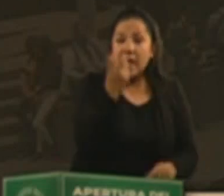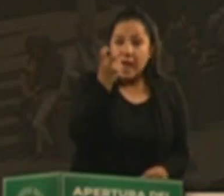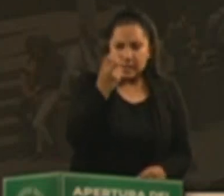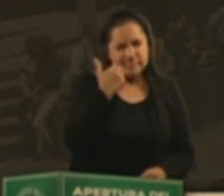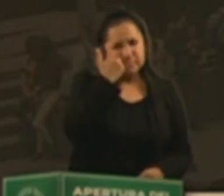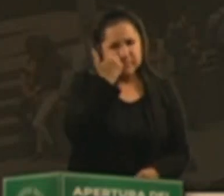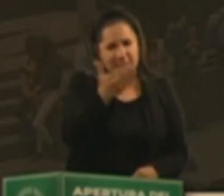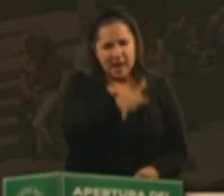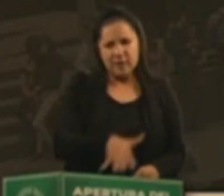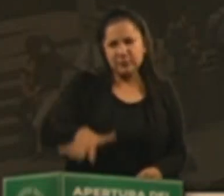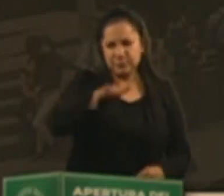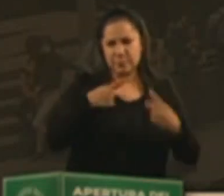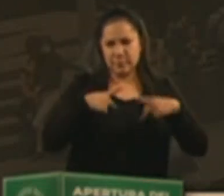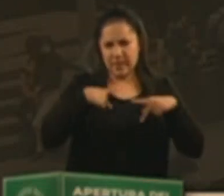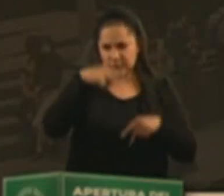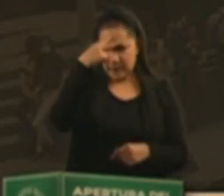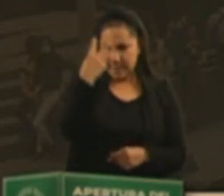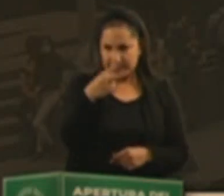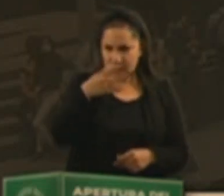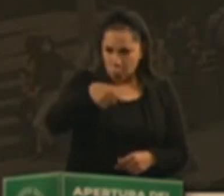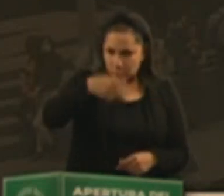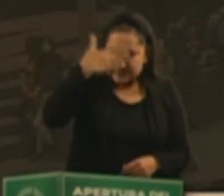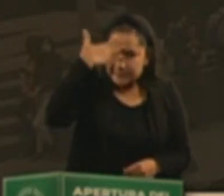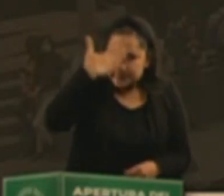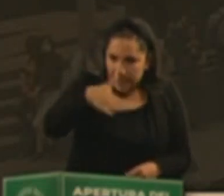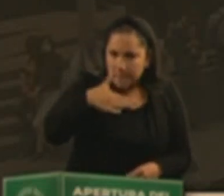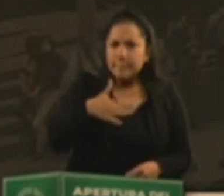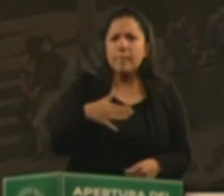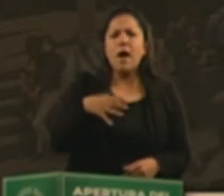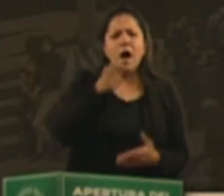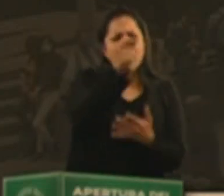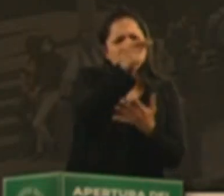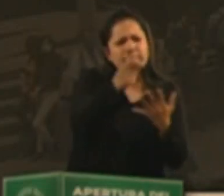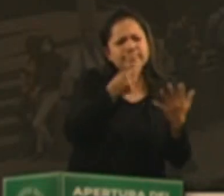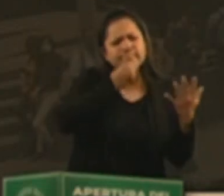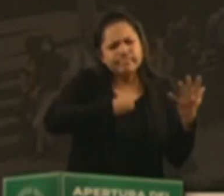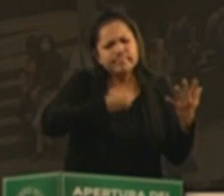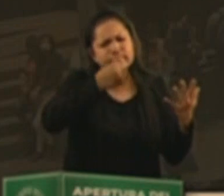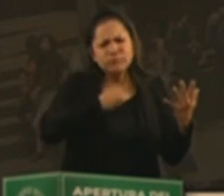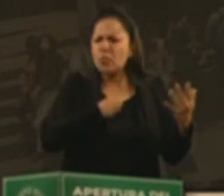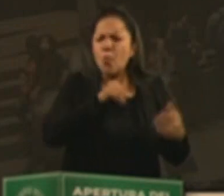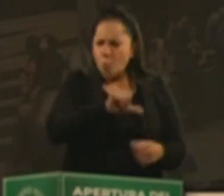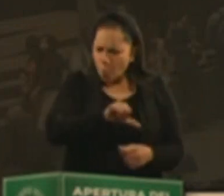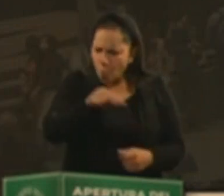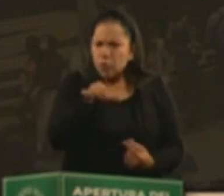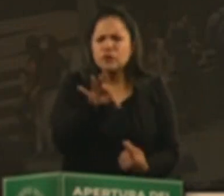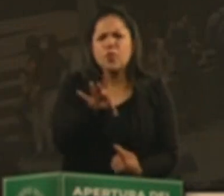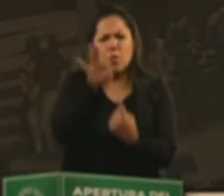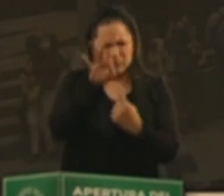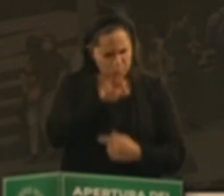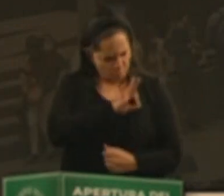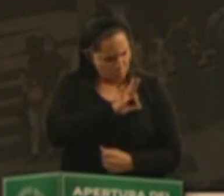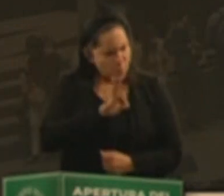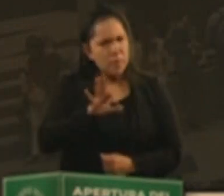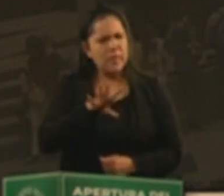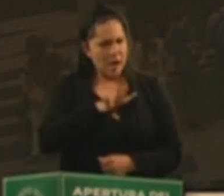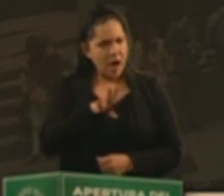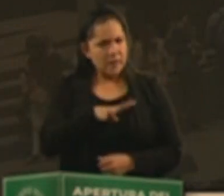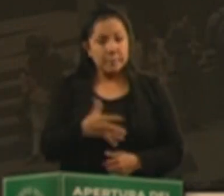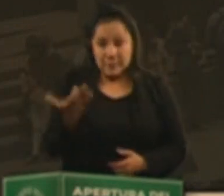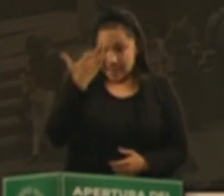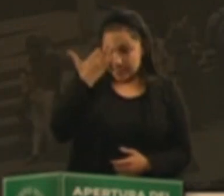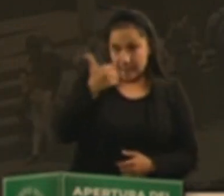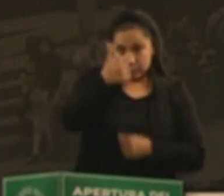sí tiene opción. Frente a la ola de violencia que lleva más de 124 mil personas asesinadas en